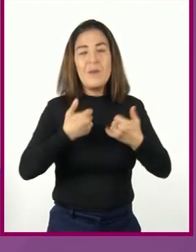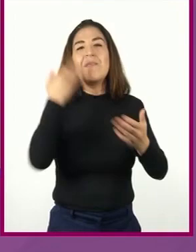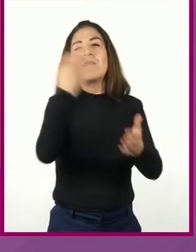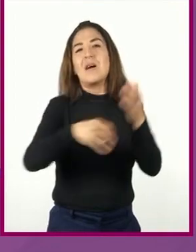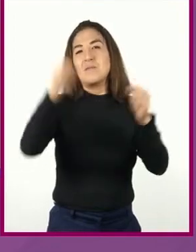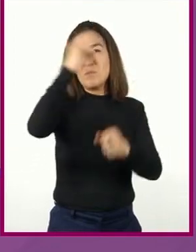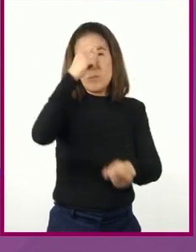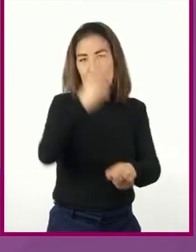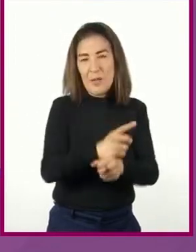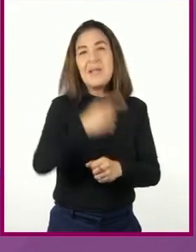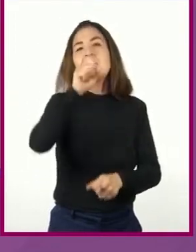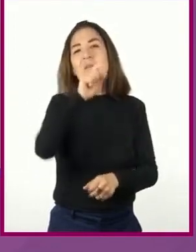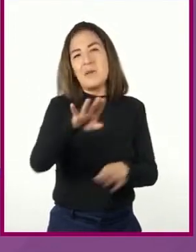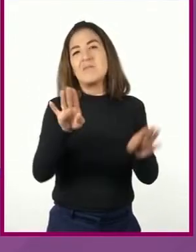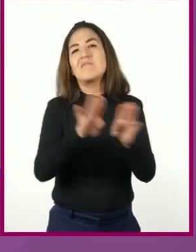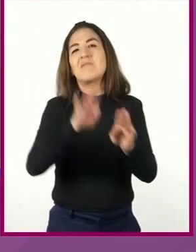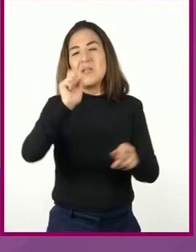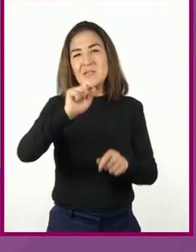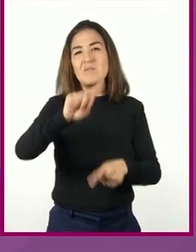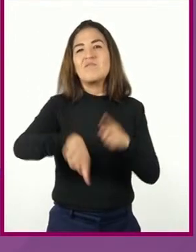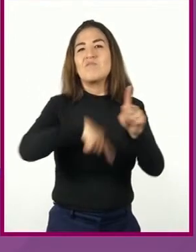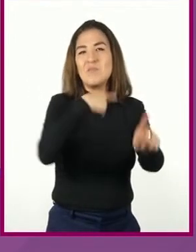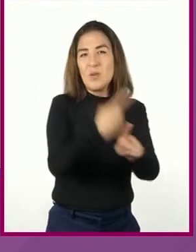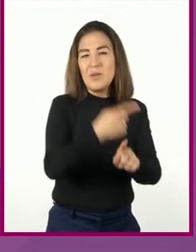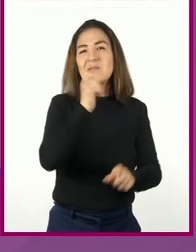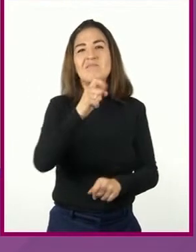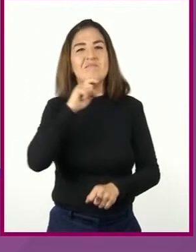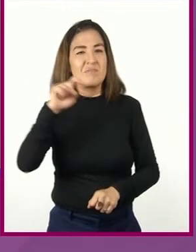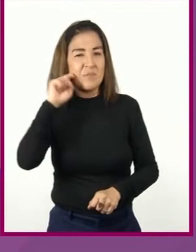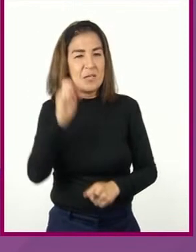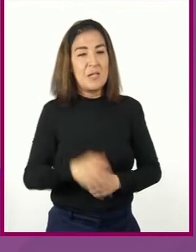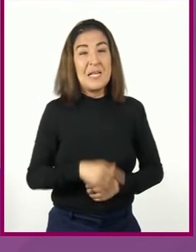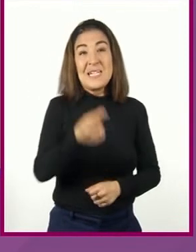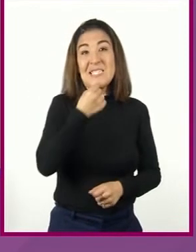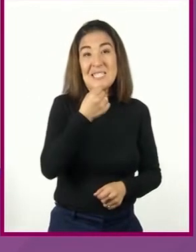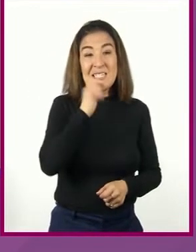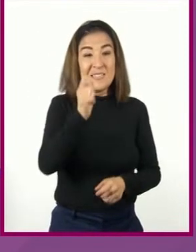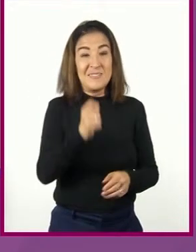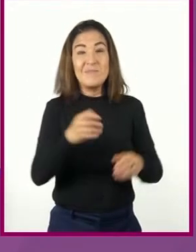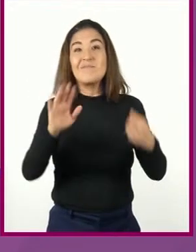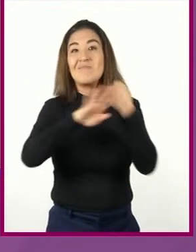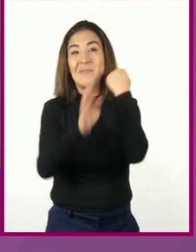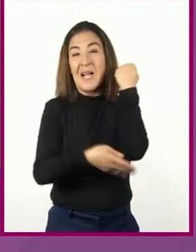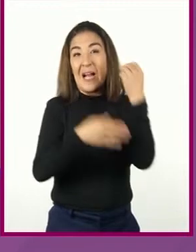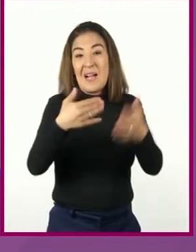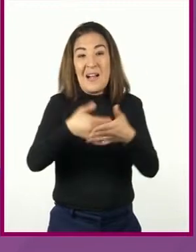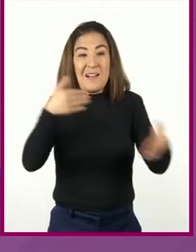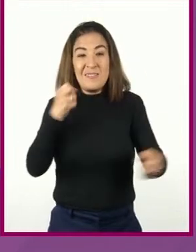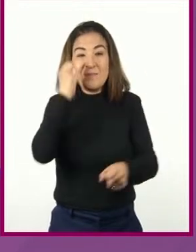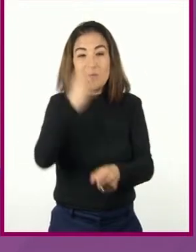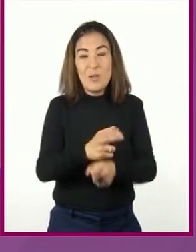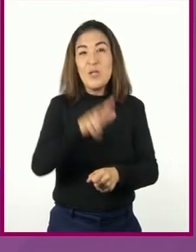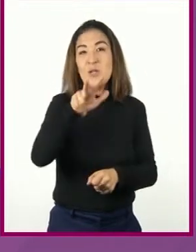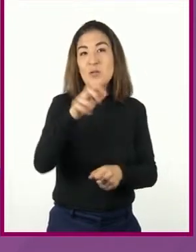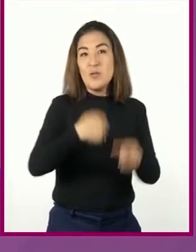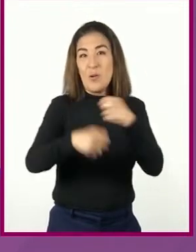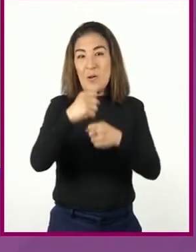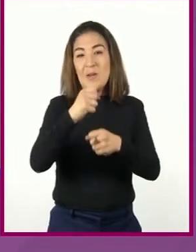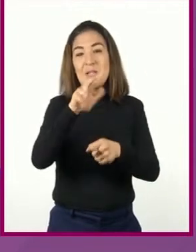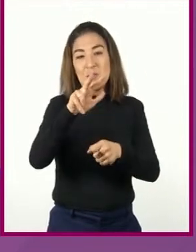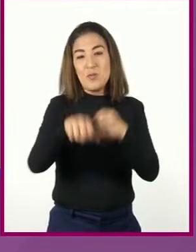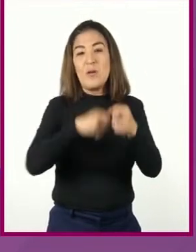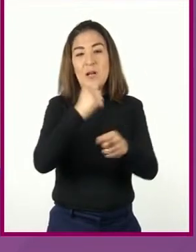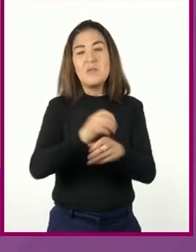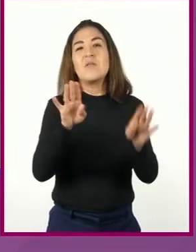violencia sexual", se afirma que las niñas que quedan embarazadas antes de los 18 años rara vez pueden ejercer sus derechos a la